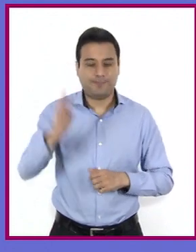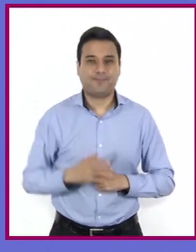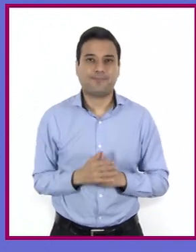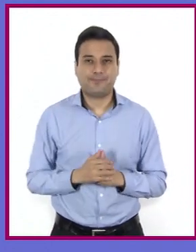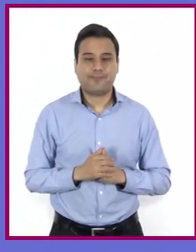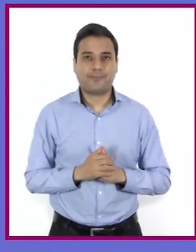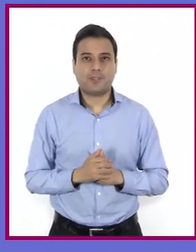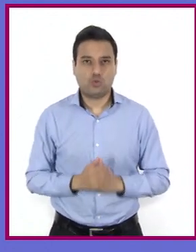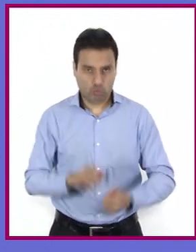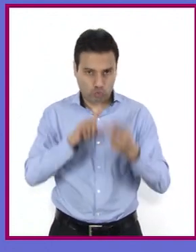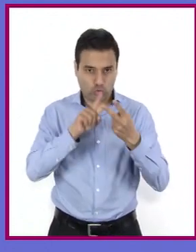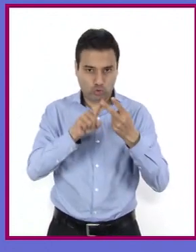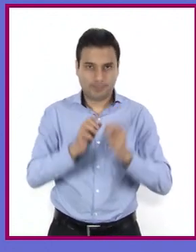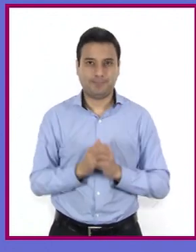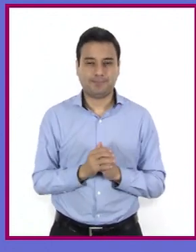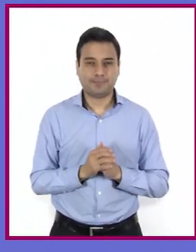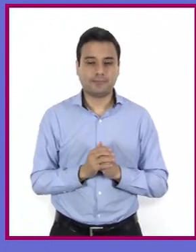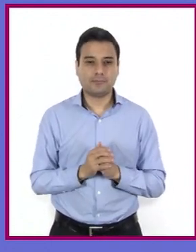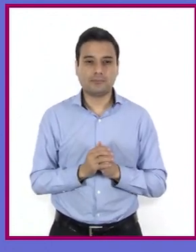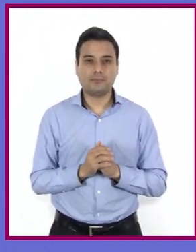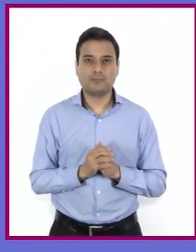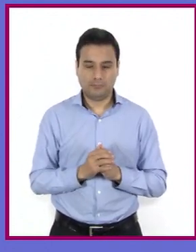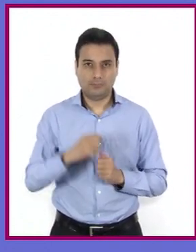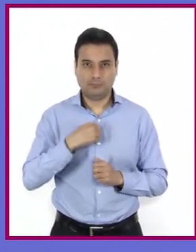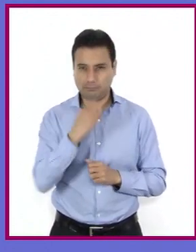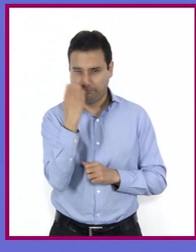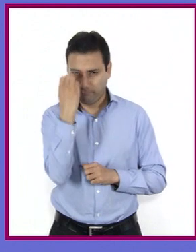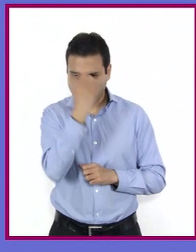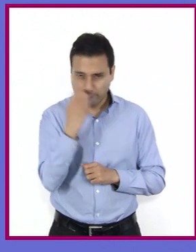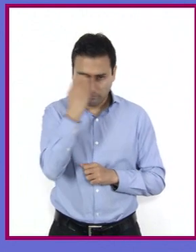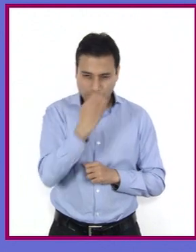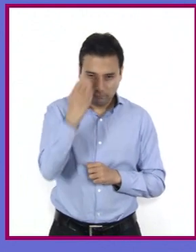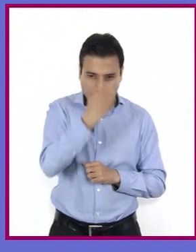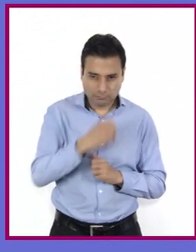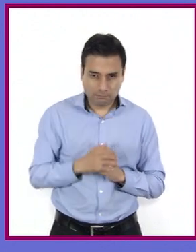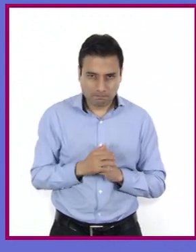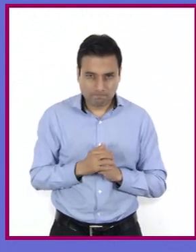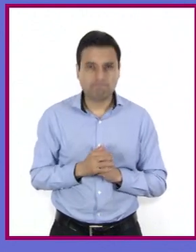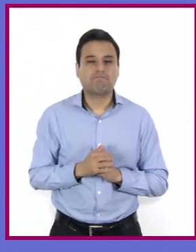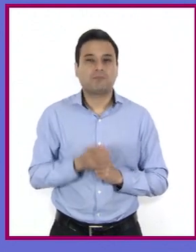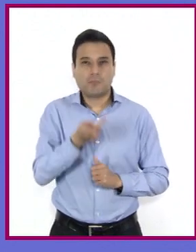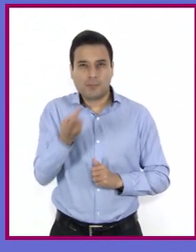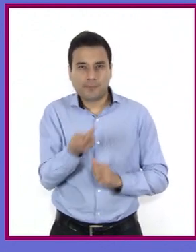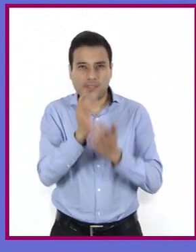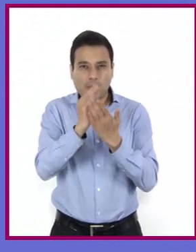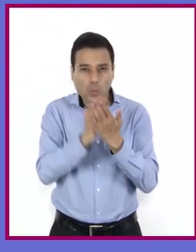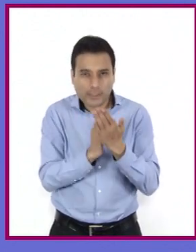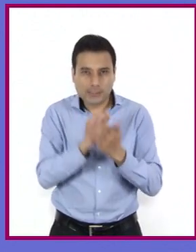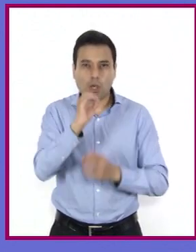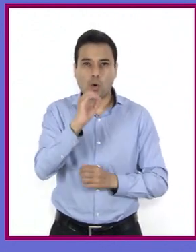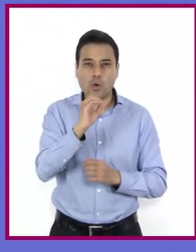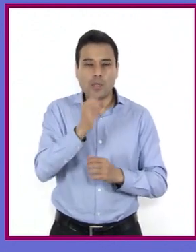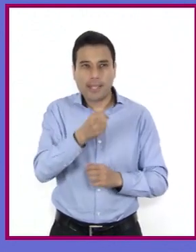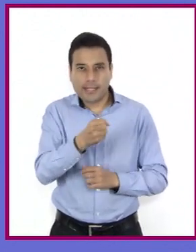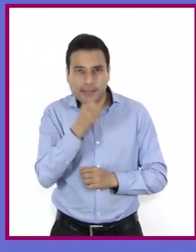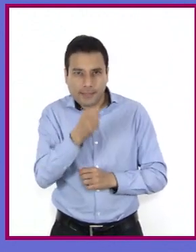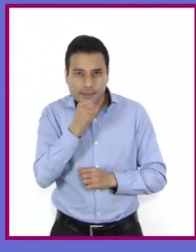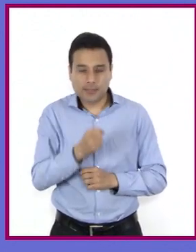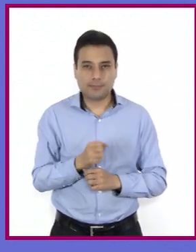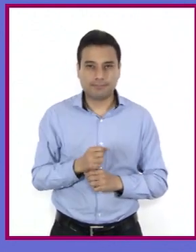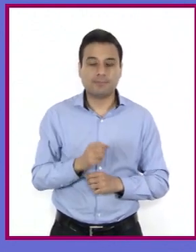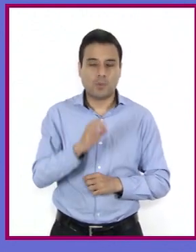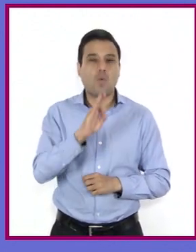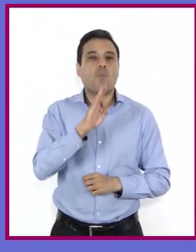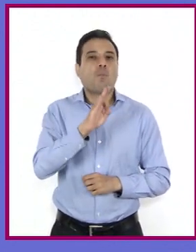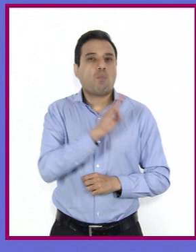utilicen. 2. A partir de analizar los resultados obtenidos de las encuestas o entrevistas aplicadas, podemos mejorar en